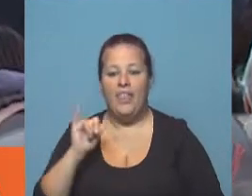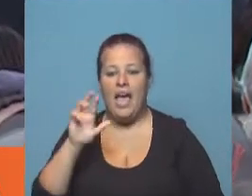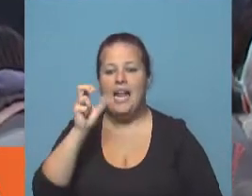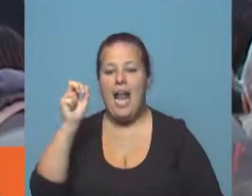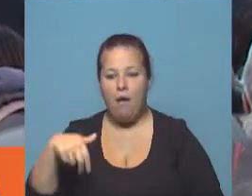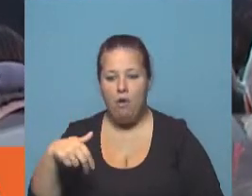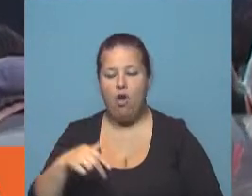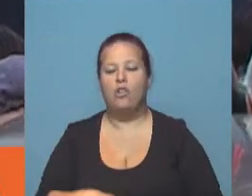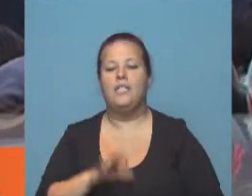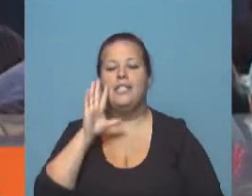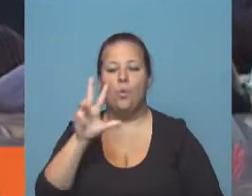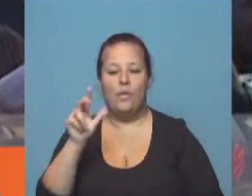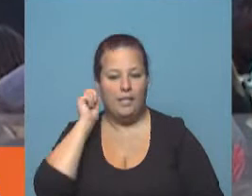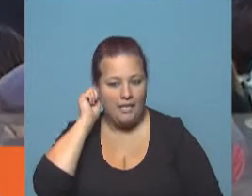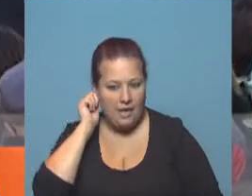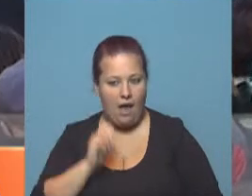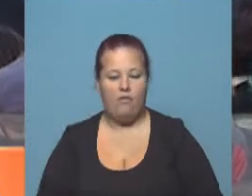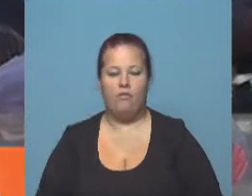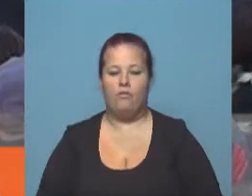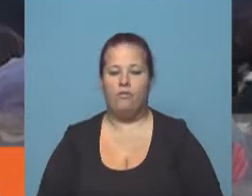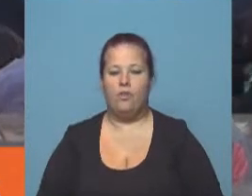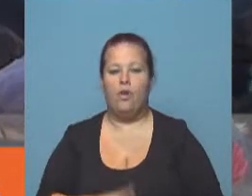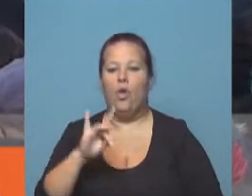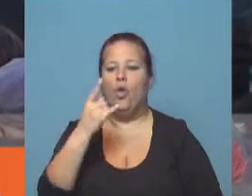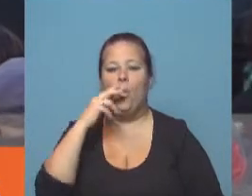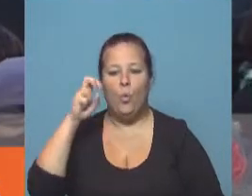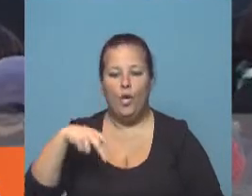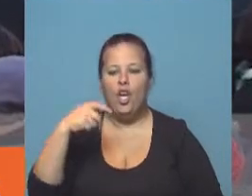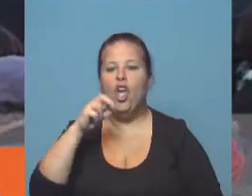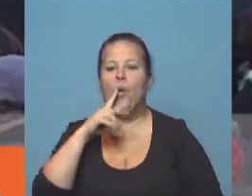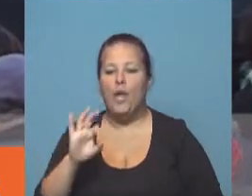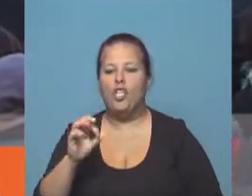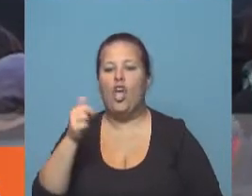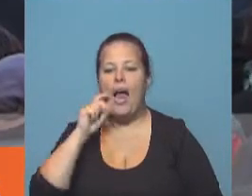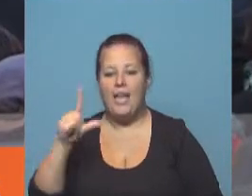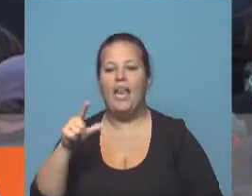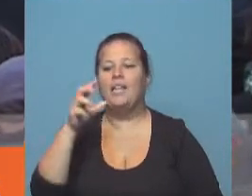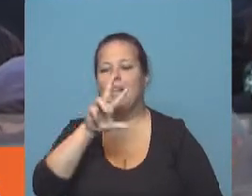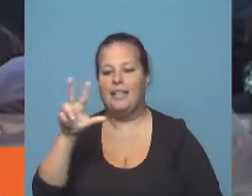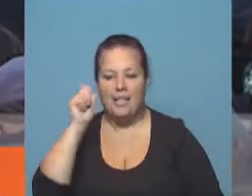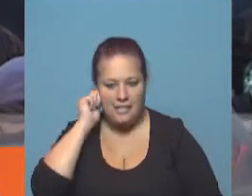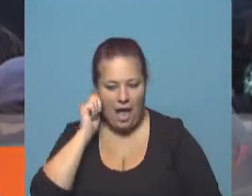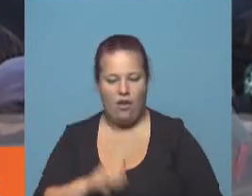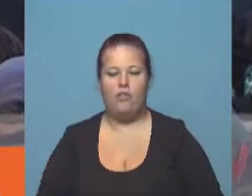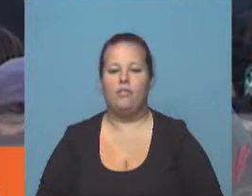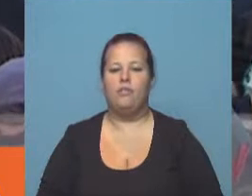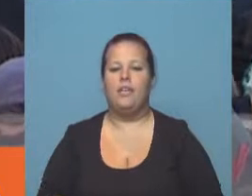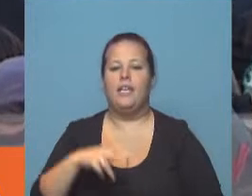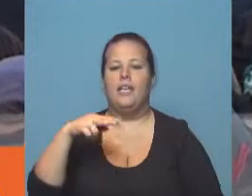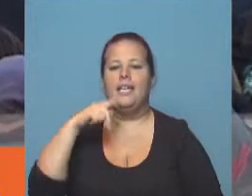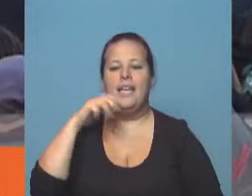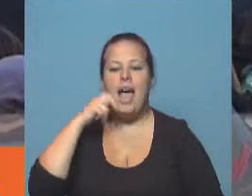Ramón Norberto, 53 años. Presente. Dubín Norberto Ariel, 33 años.